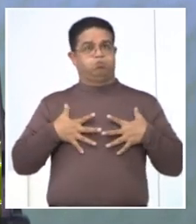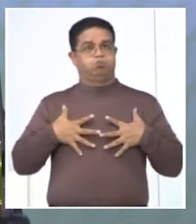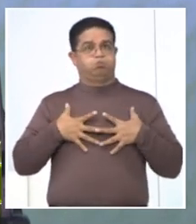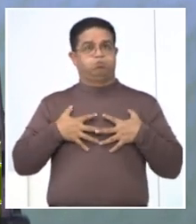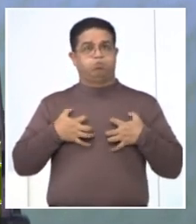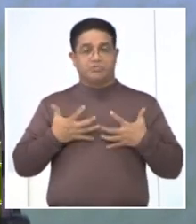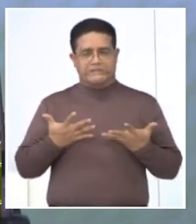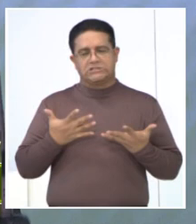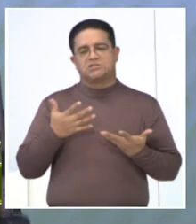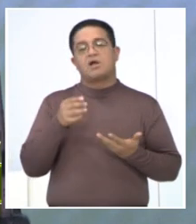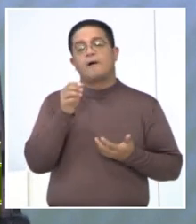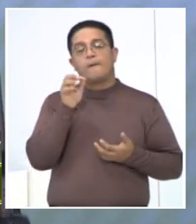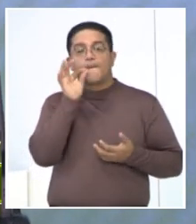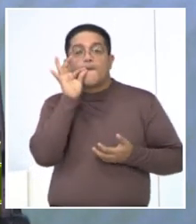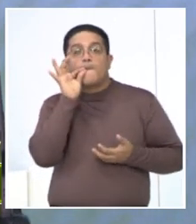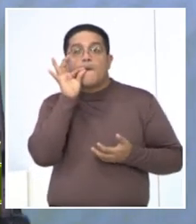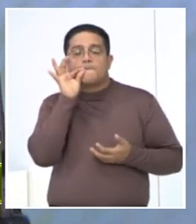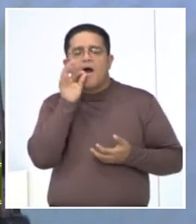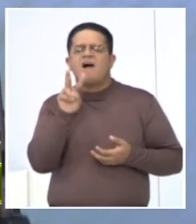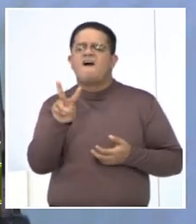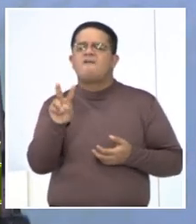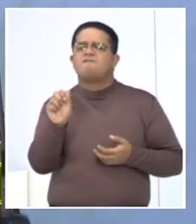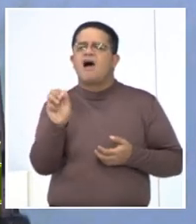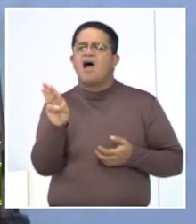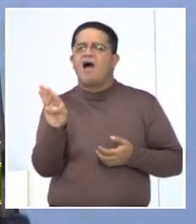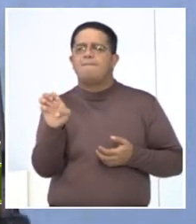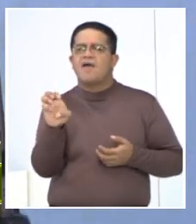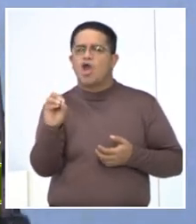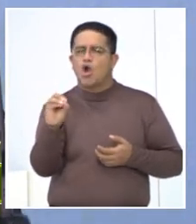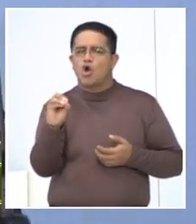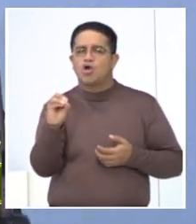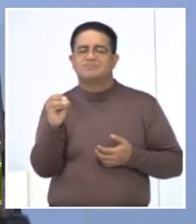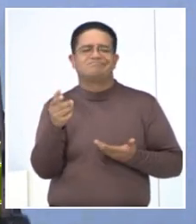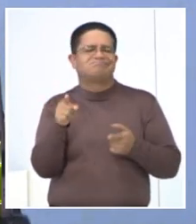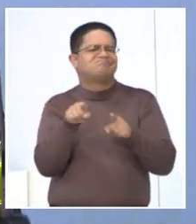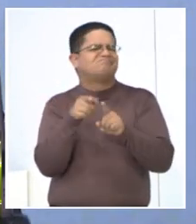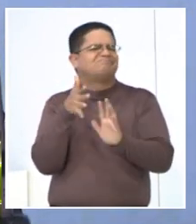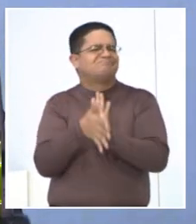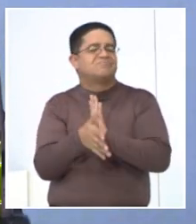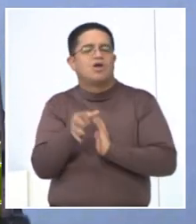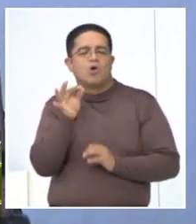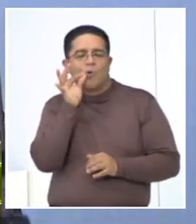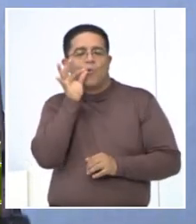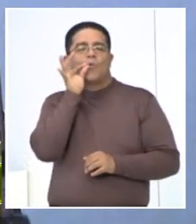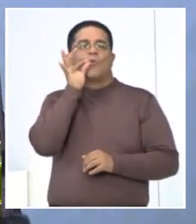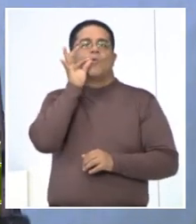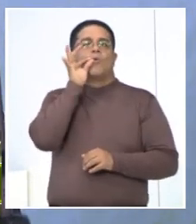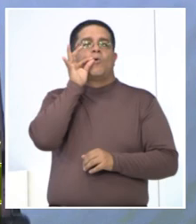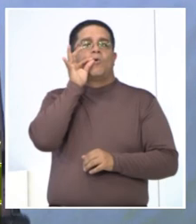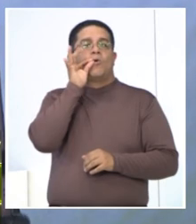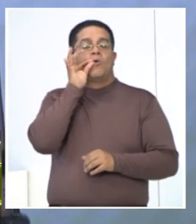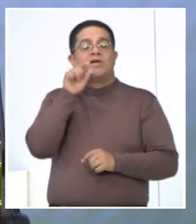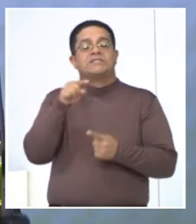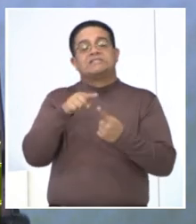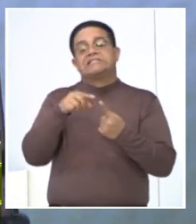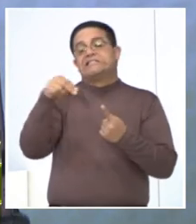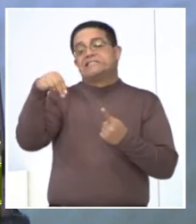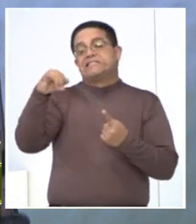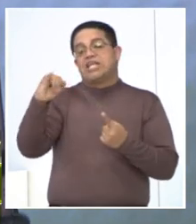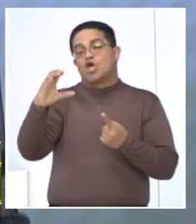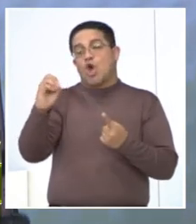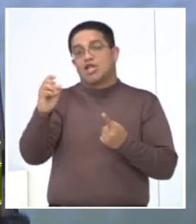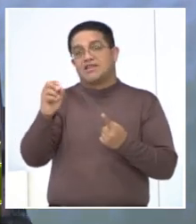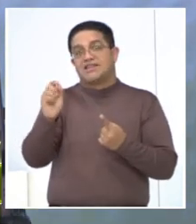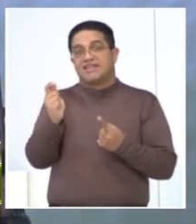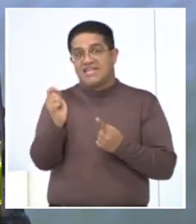la acción de vapear. Recordemos que el vapeo es la acción de inhalar una sustancia como la nicotina o el tetrahidrocannabinol, y como